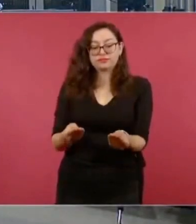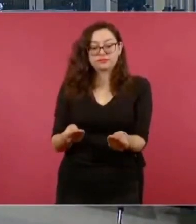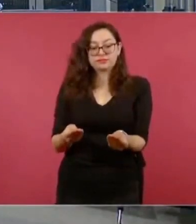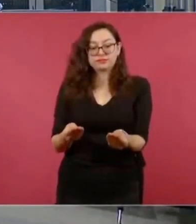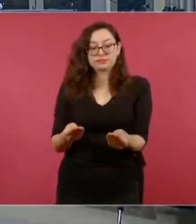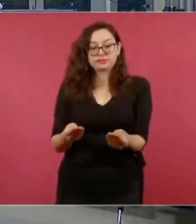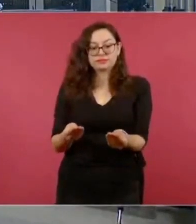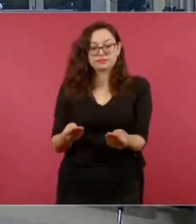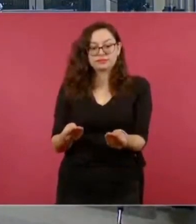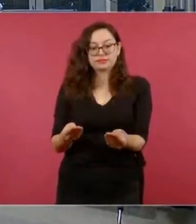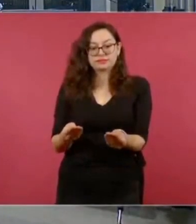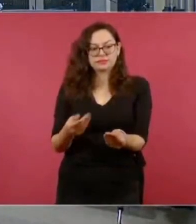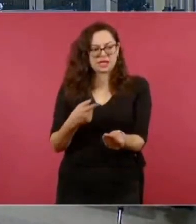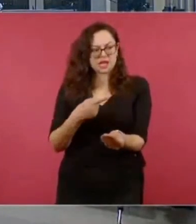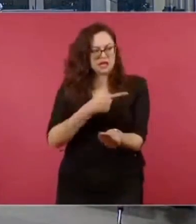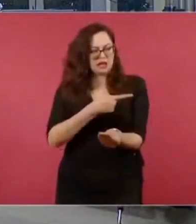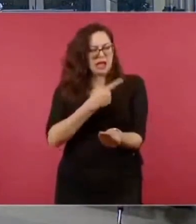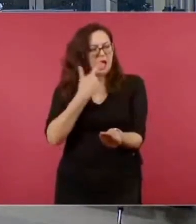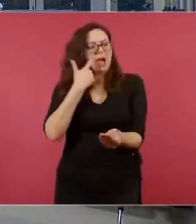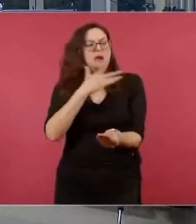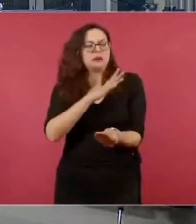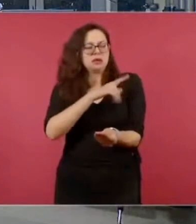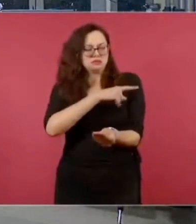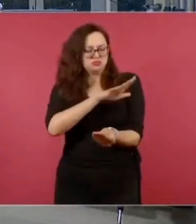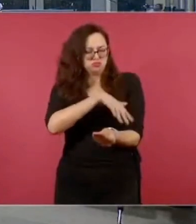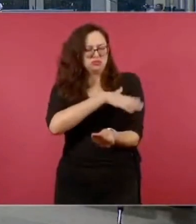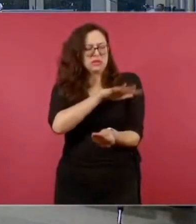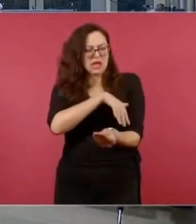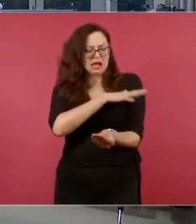A ver si está Chiva, nada más para...